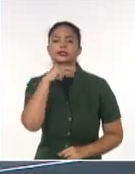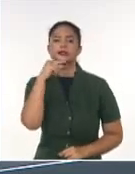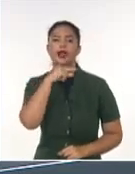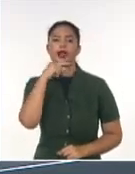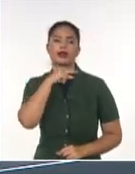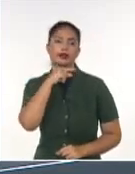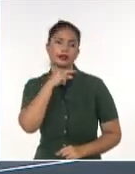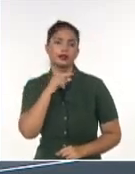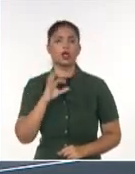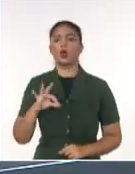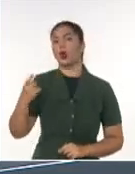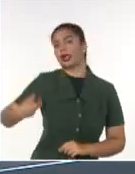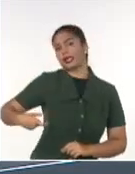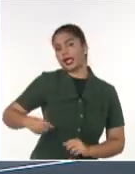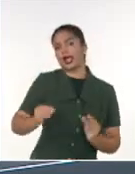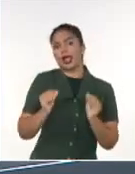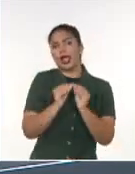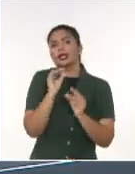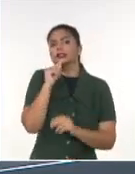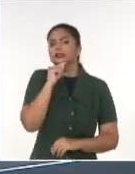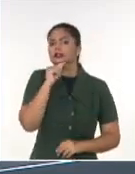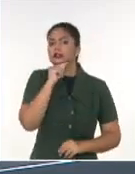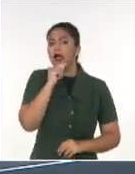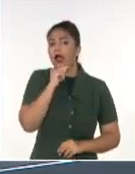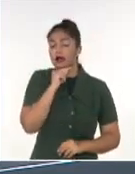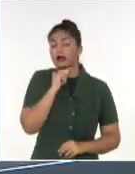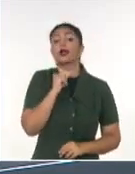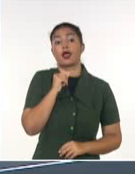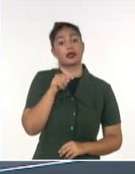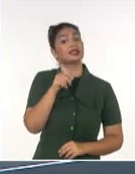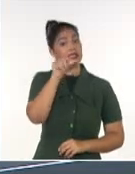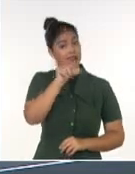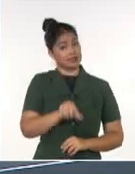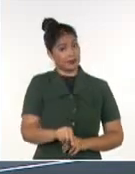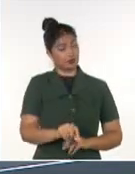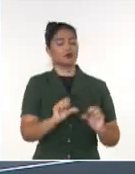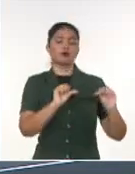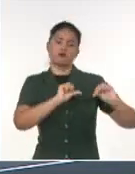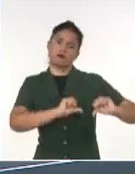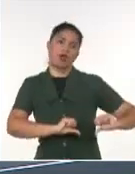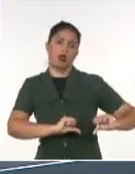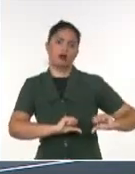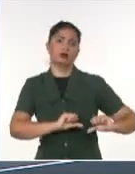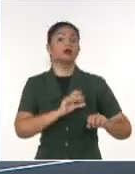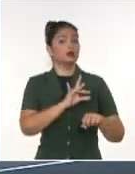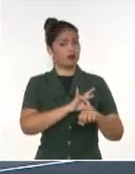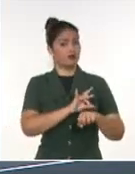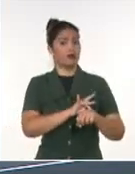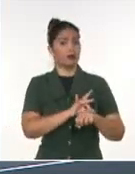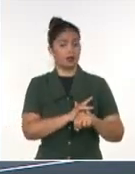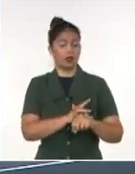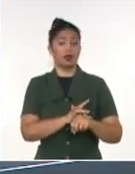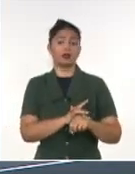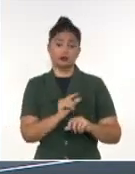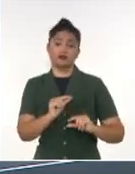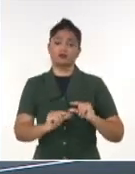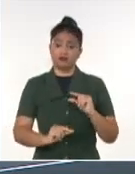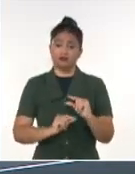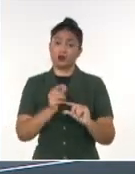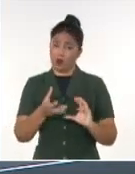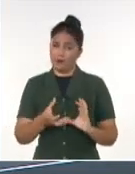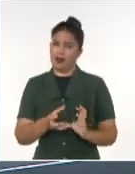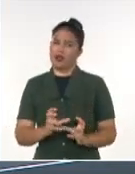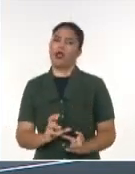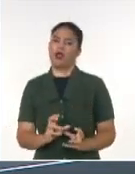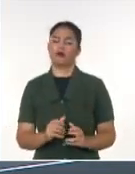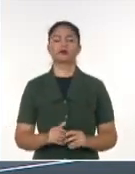que se está agravando ese cuadro clínico, y por supuesto la enfermedad está llegando a formas graves. Y lo estamos viendo porque